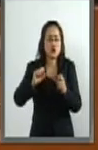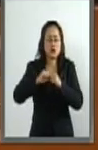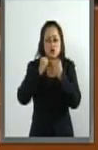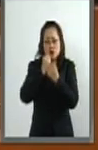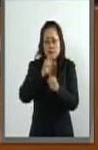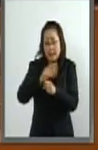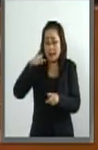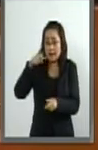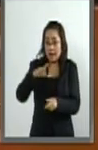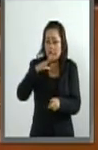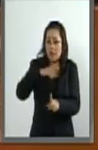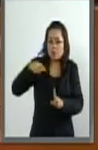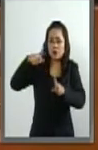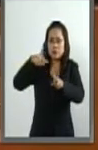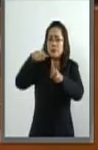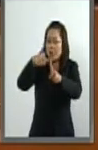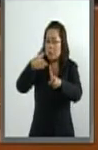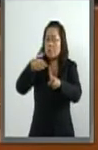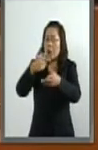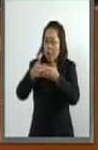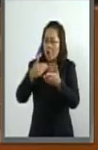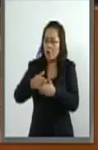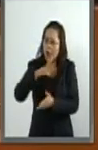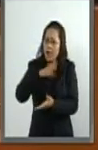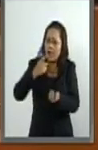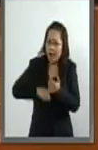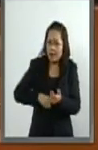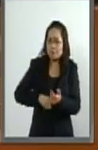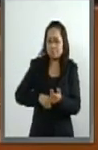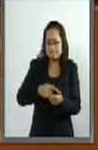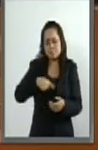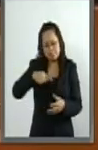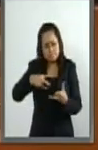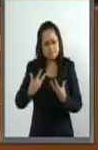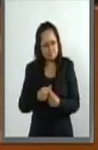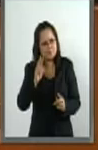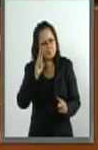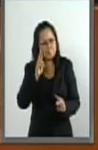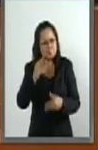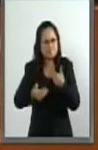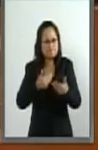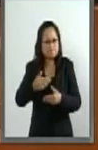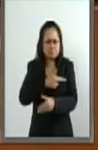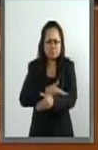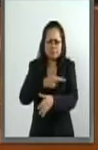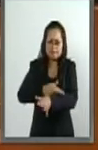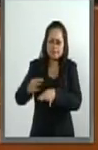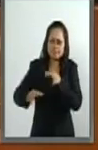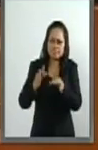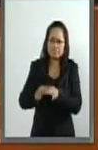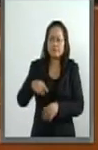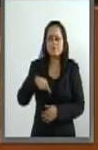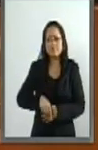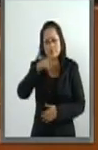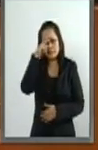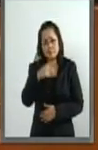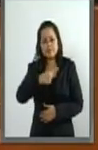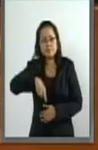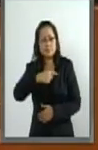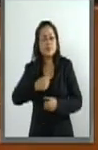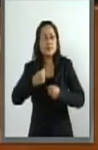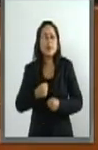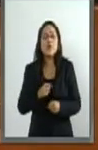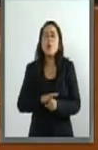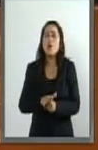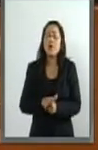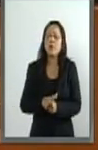que ese país en este momento enfrenta. En México estamos convencidos de